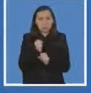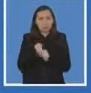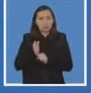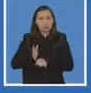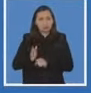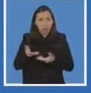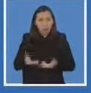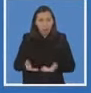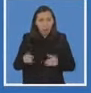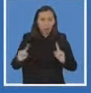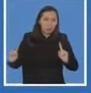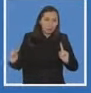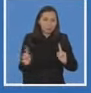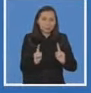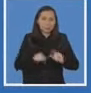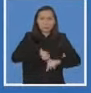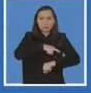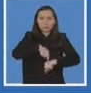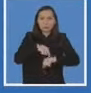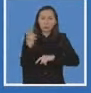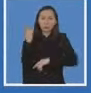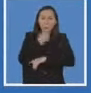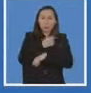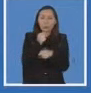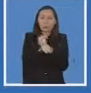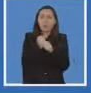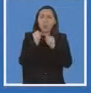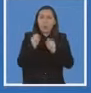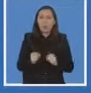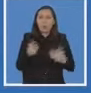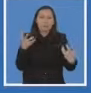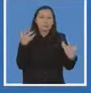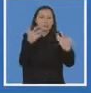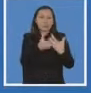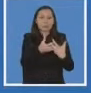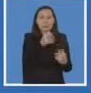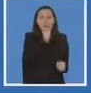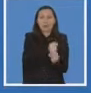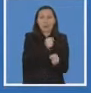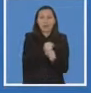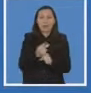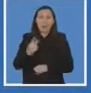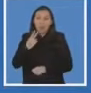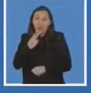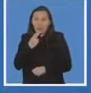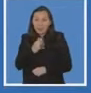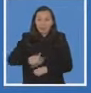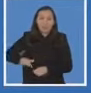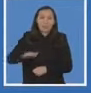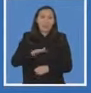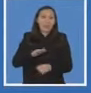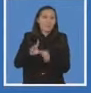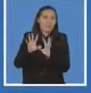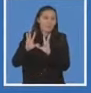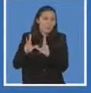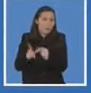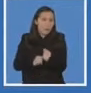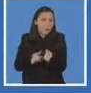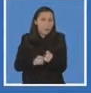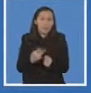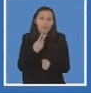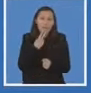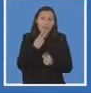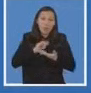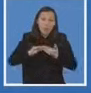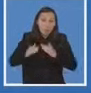práctica la reducción de la jornada laboral para poder compatibilizar el trabajo con la vida, ¿no? Con la vida familiar, con la vida